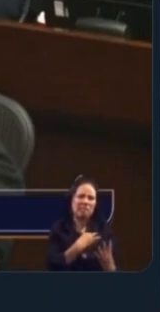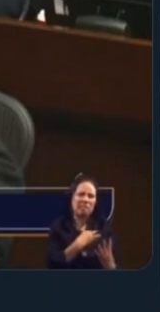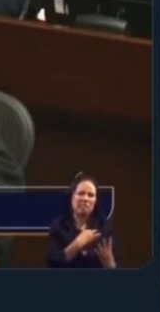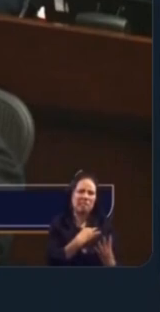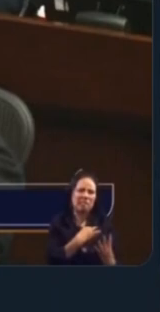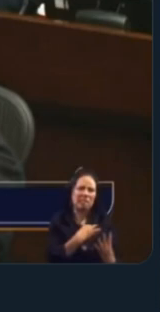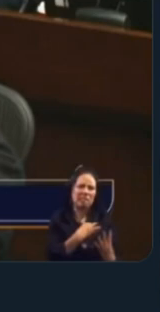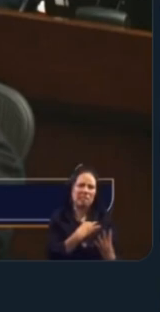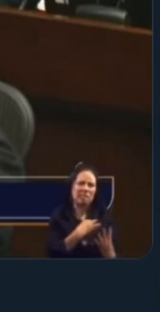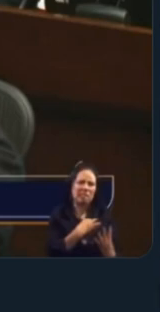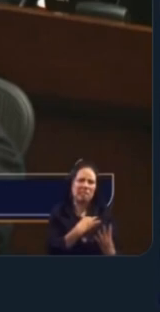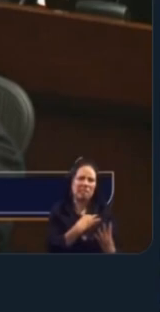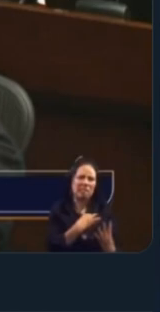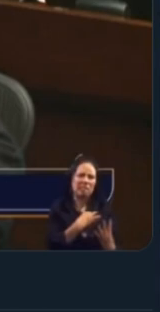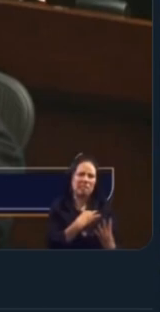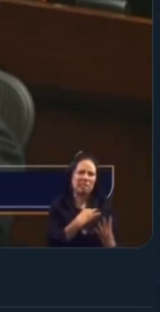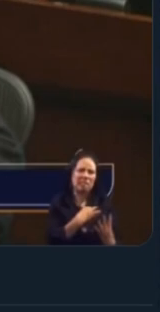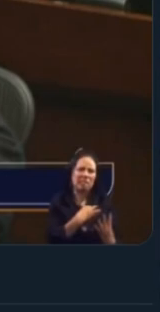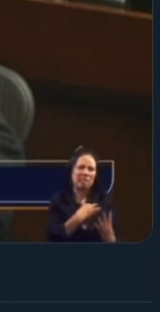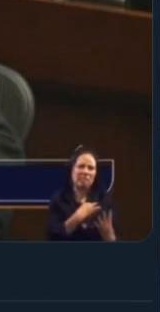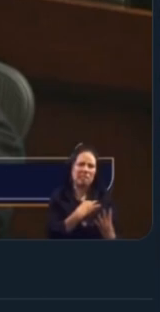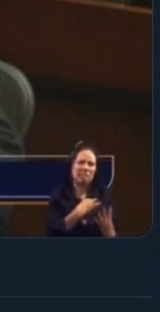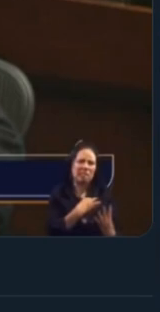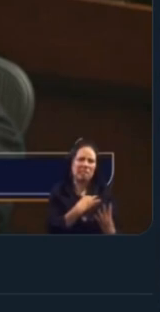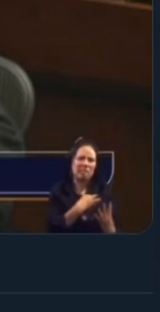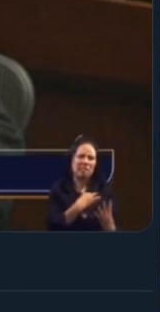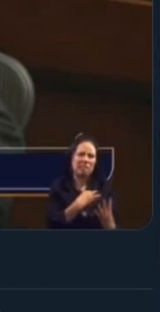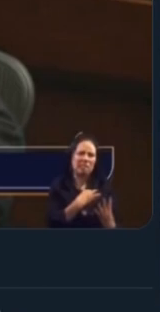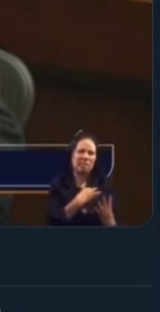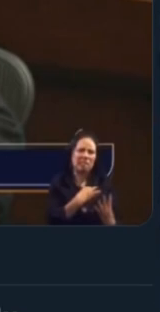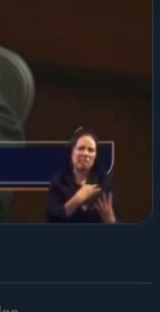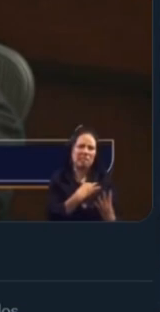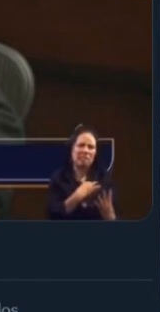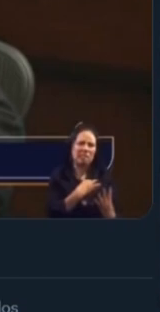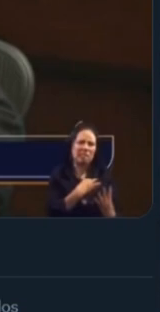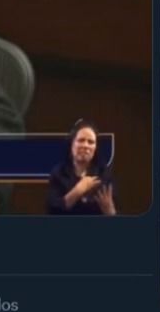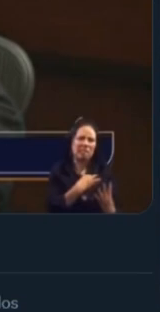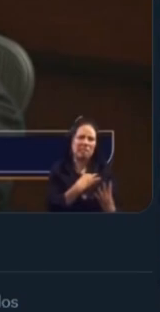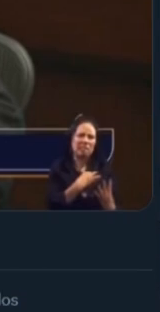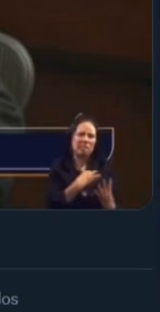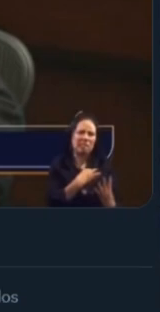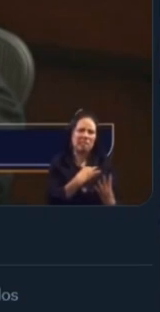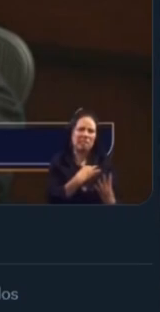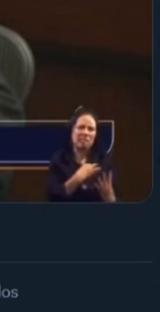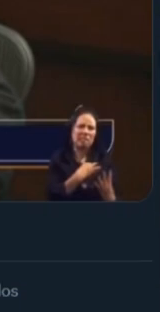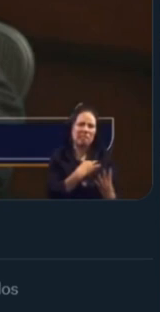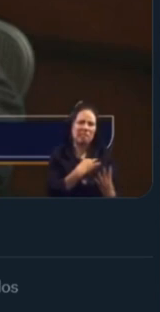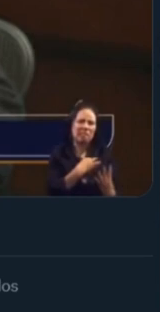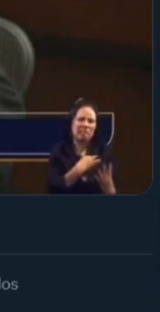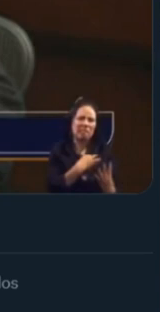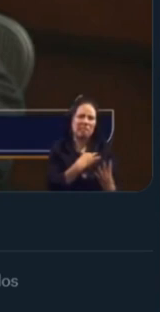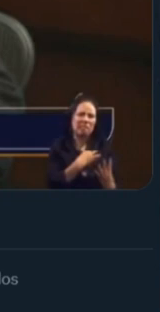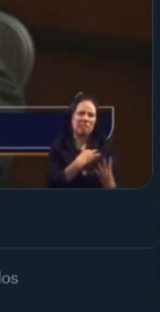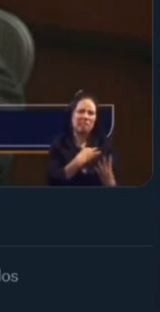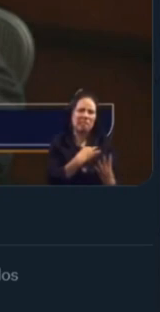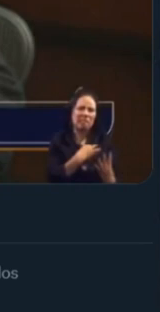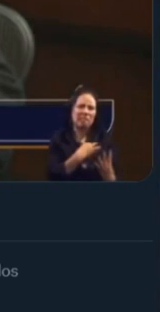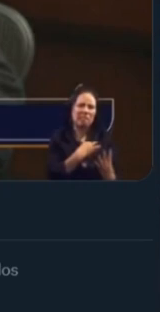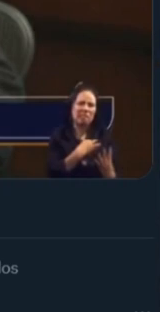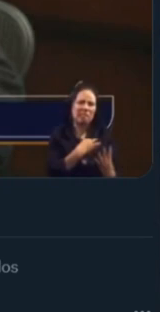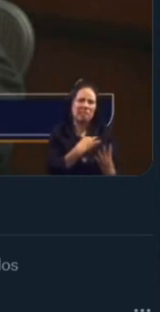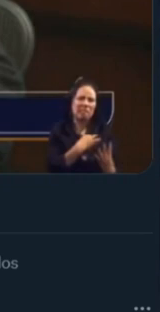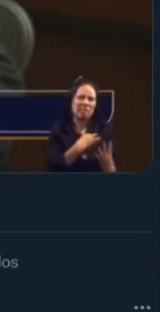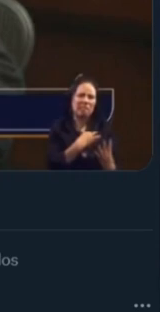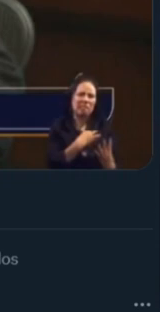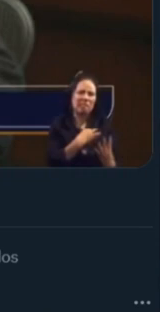toda su estrategia para destruir desestimar calumniar descalificar al empresariado colombiano la acusación que